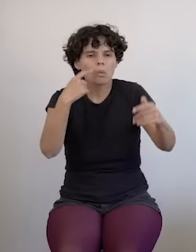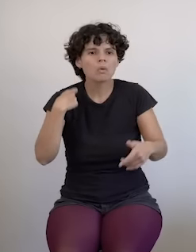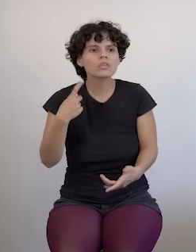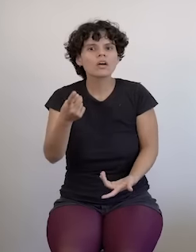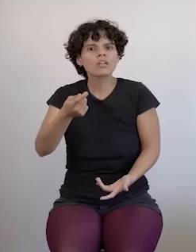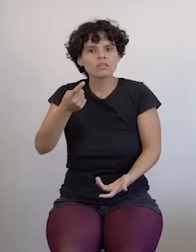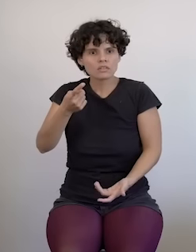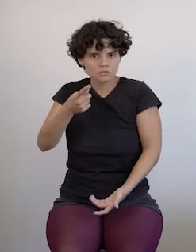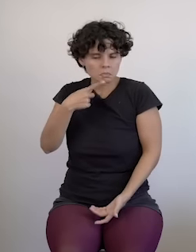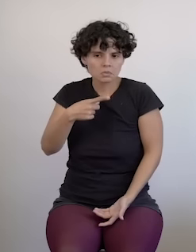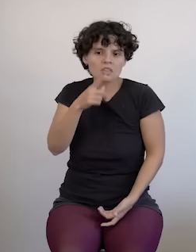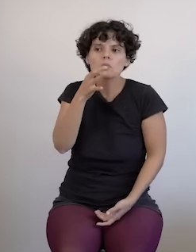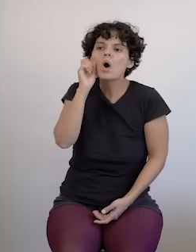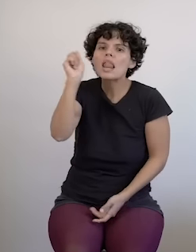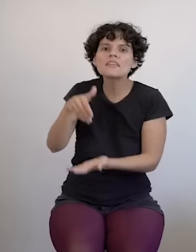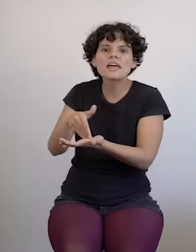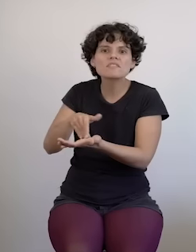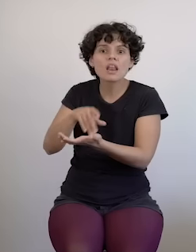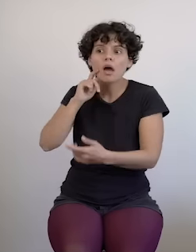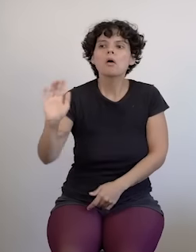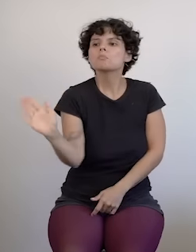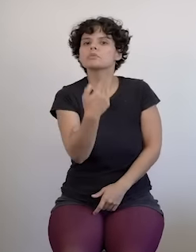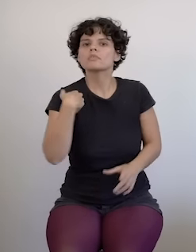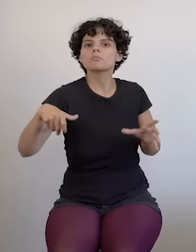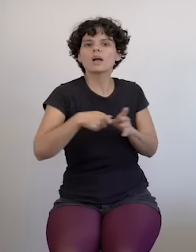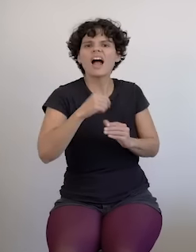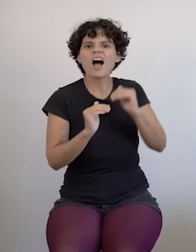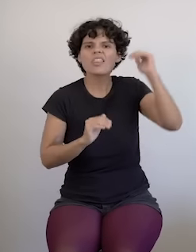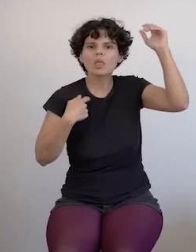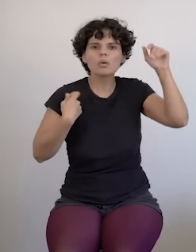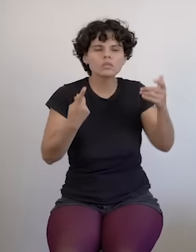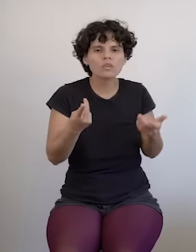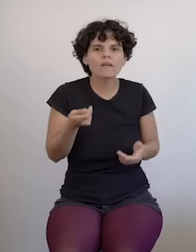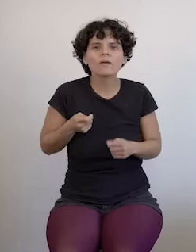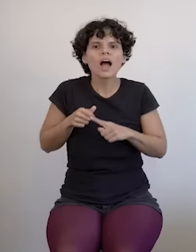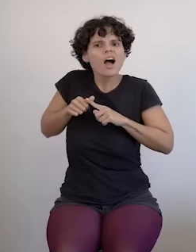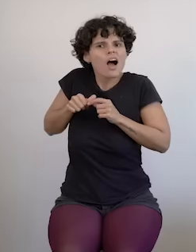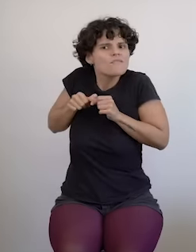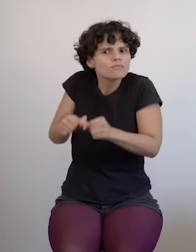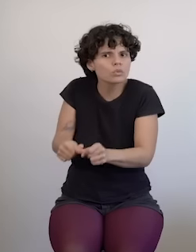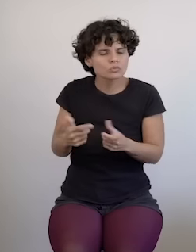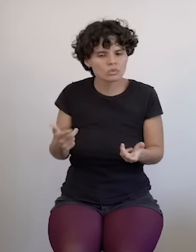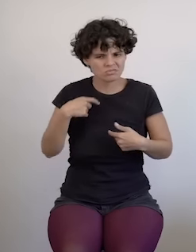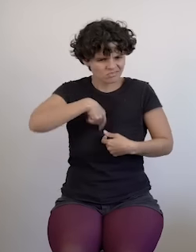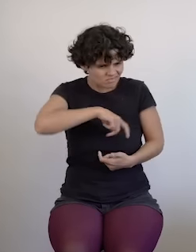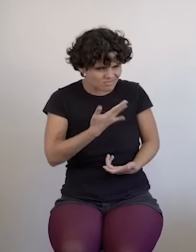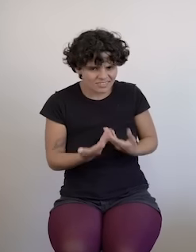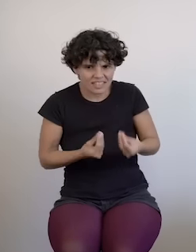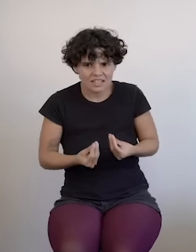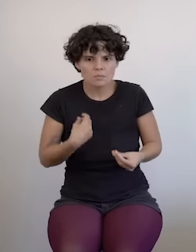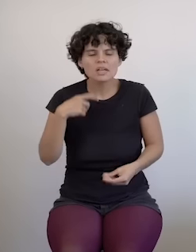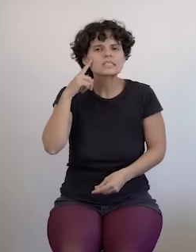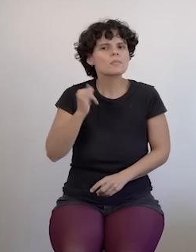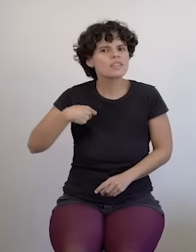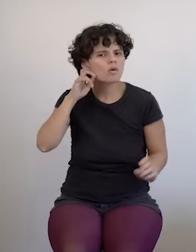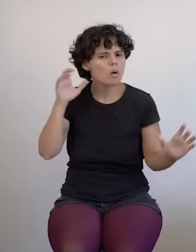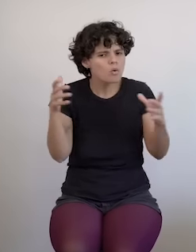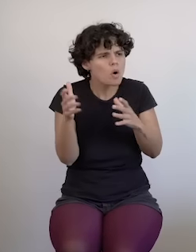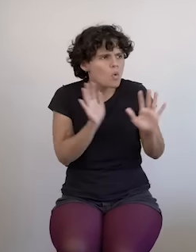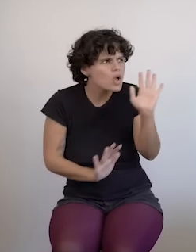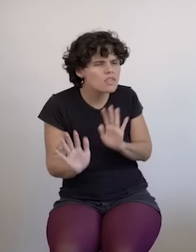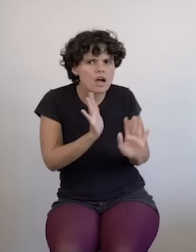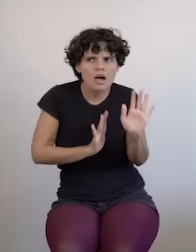pedófilos, hermano, que llegaban así en un auto. Y ya, ¿y quiénes son los más débiles? Los que hacían con los pedófilos. Me acuerdo, estaba Luis me decía, hermano, nosotros nunca teníamos,